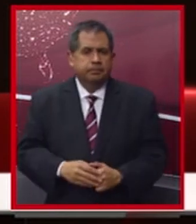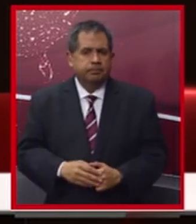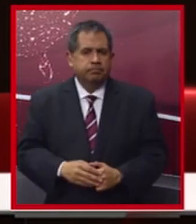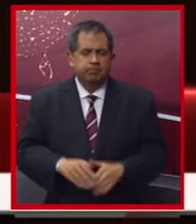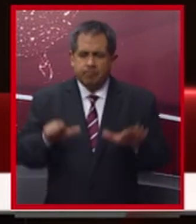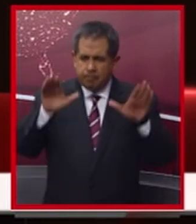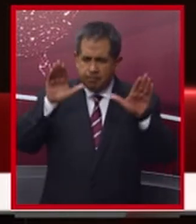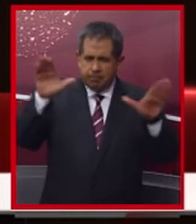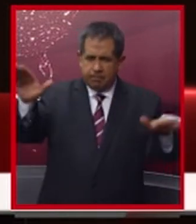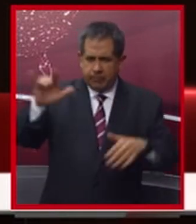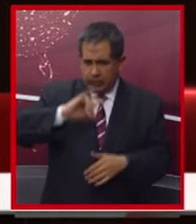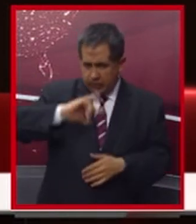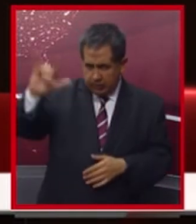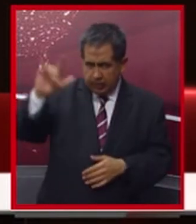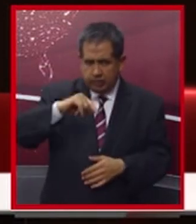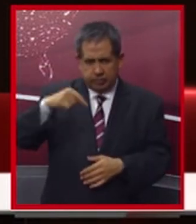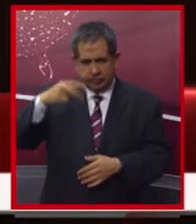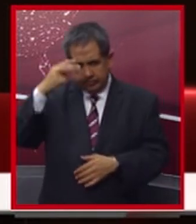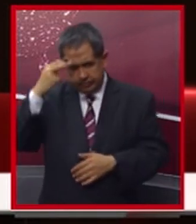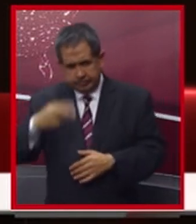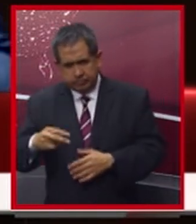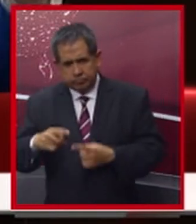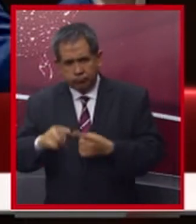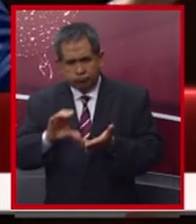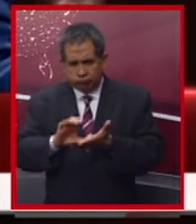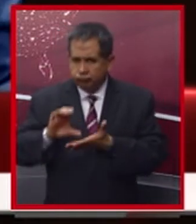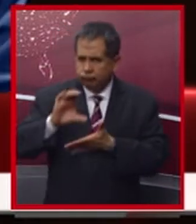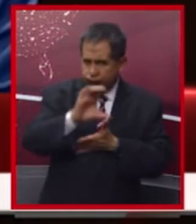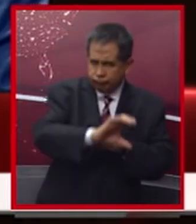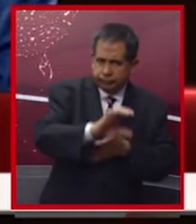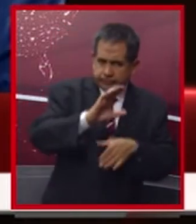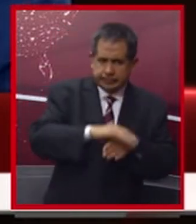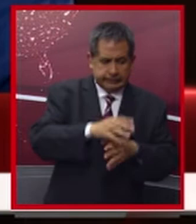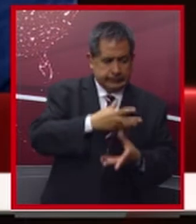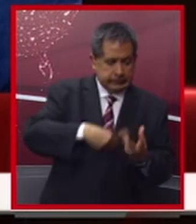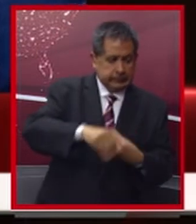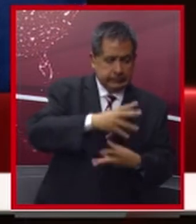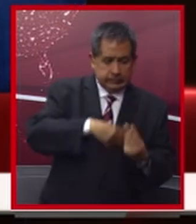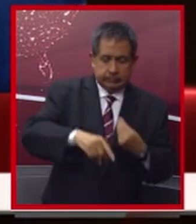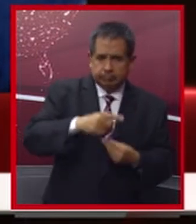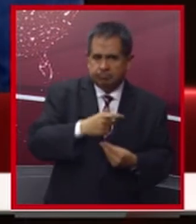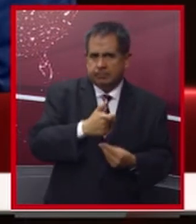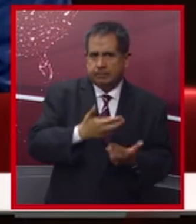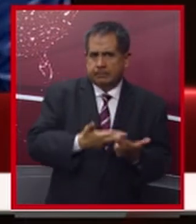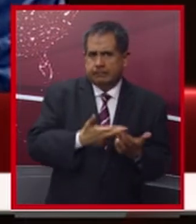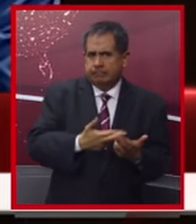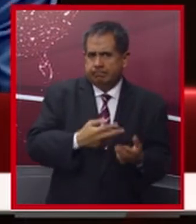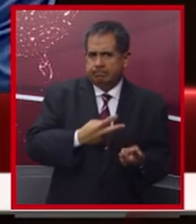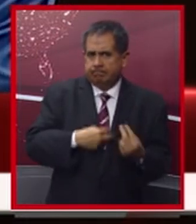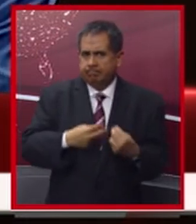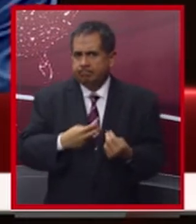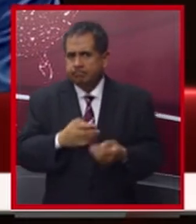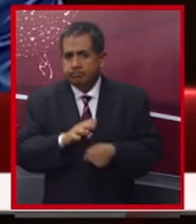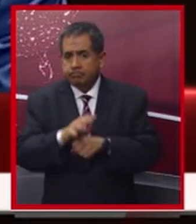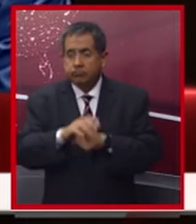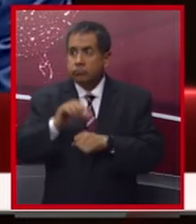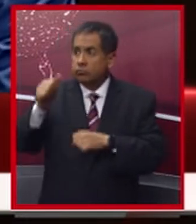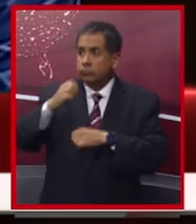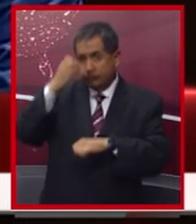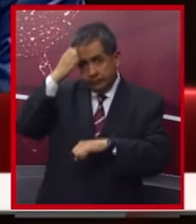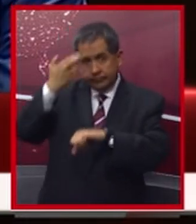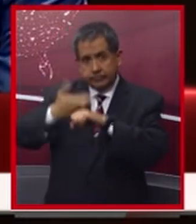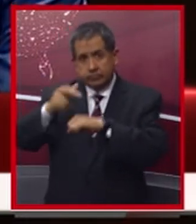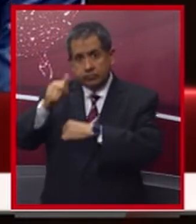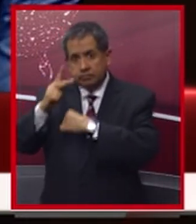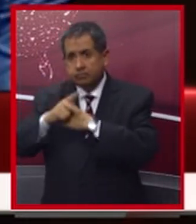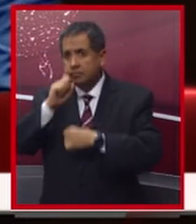nacionales le inviertan y obviamente poder abrir a toda esta inversión, la inversión extranjera. Para